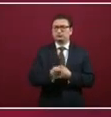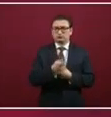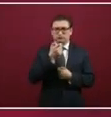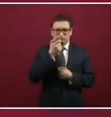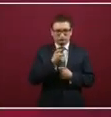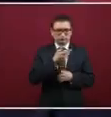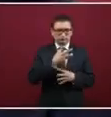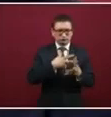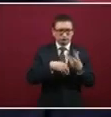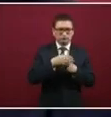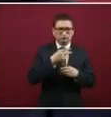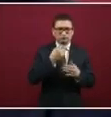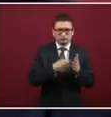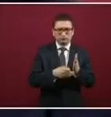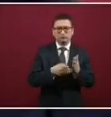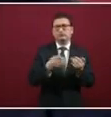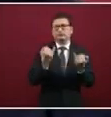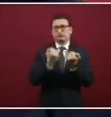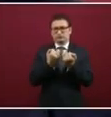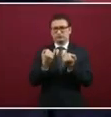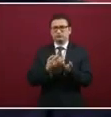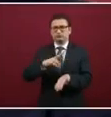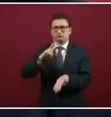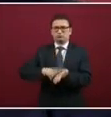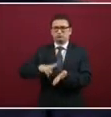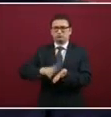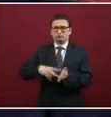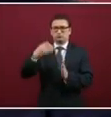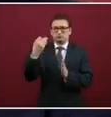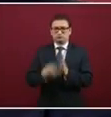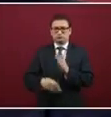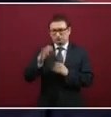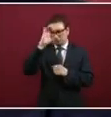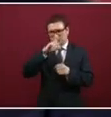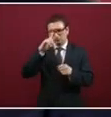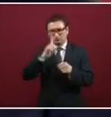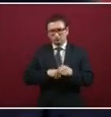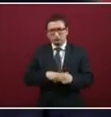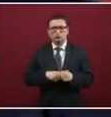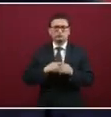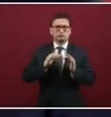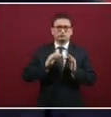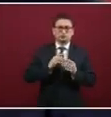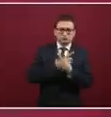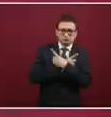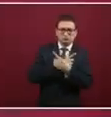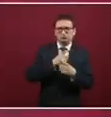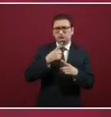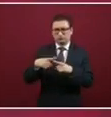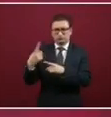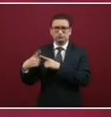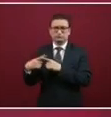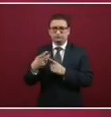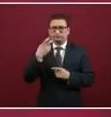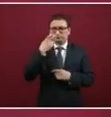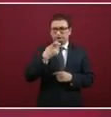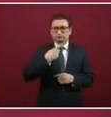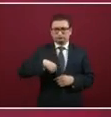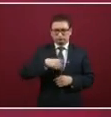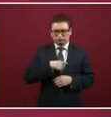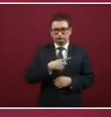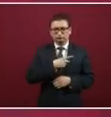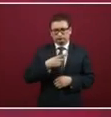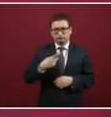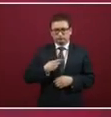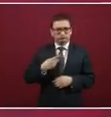pérdida de valores culturales, morales, espirituales. Entonces, tenemos que buscar, siempre lo he